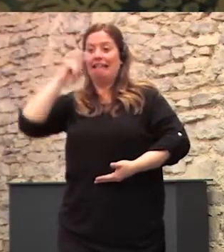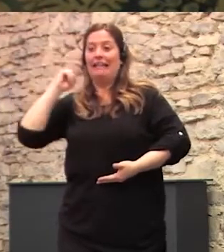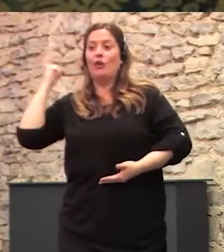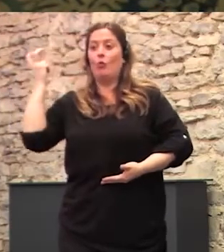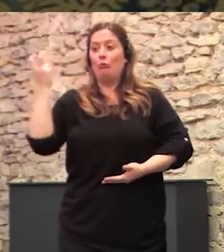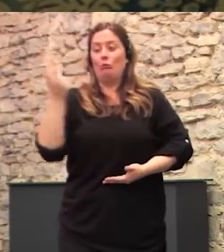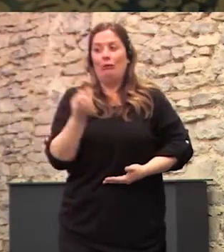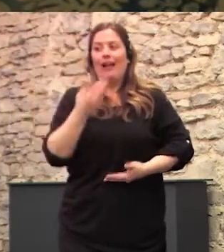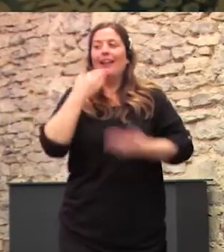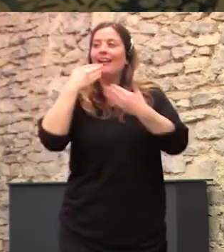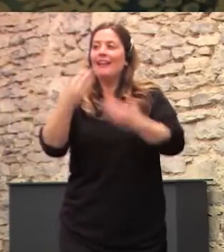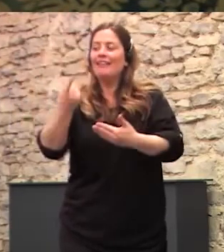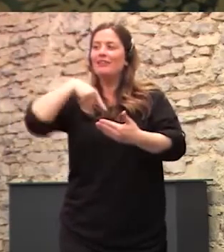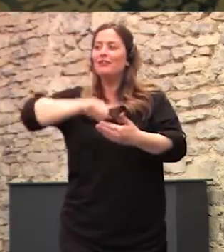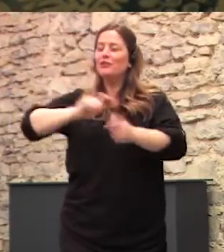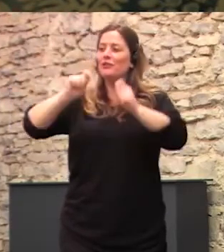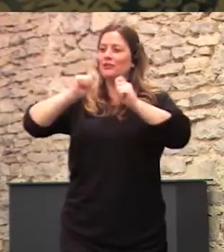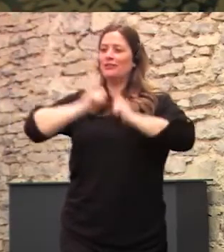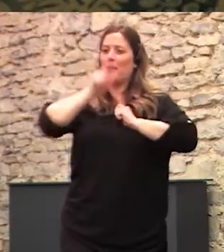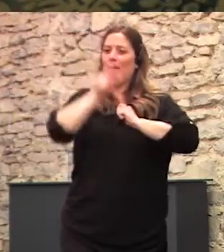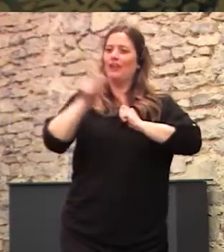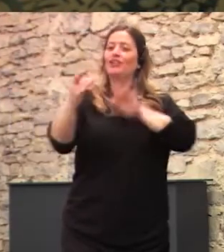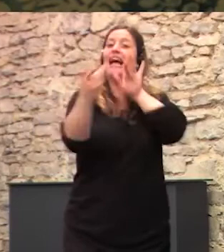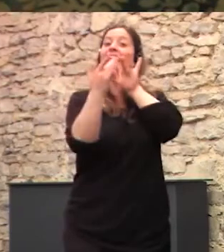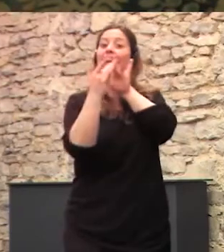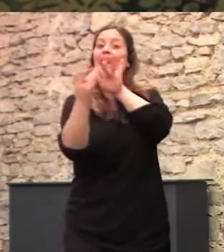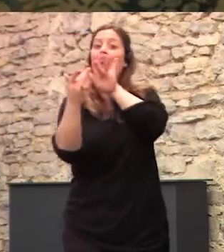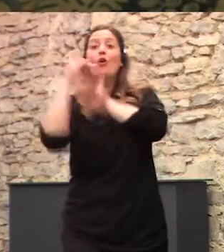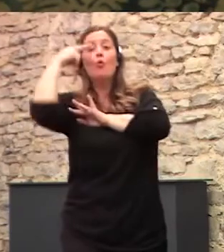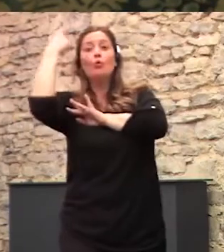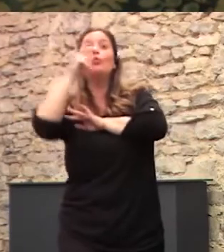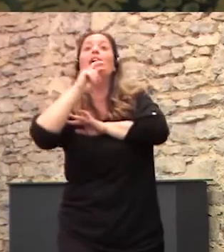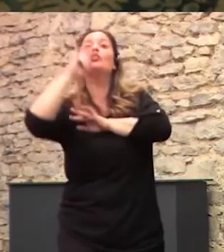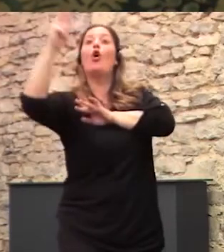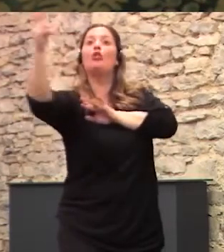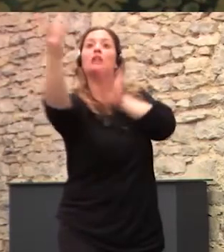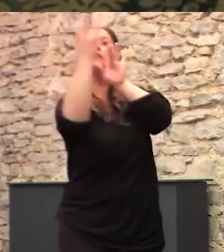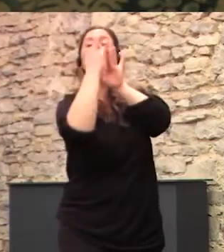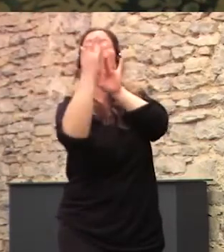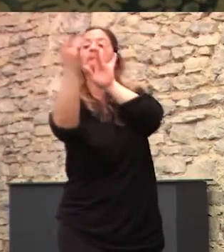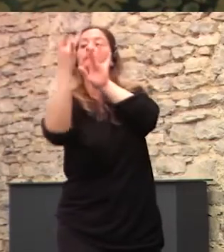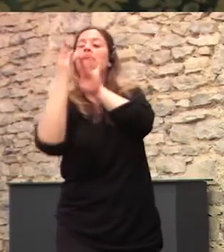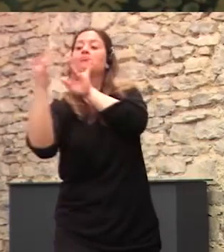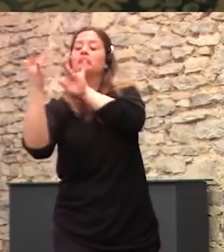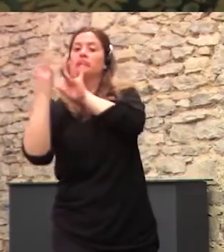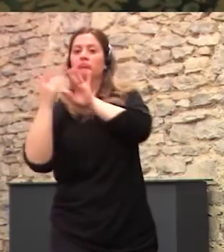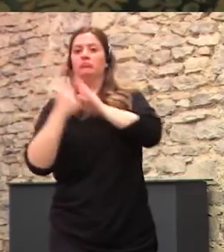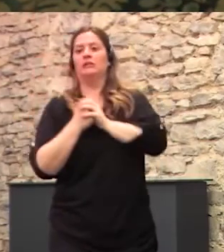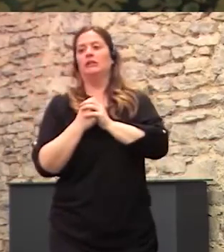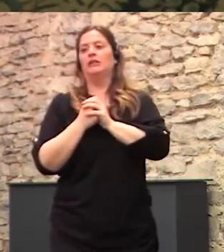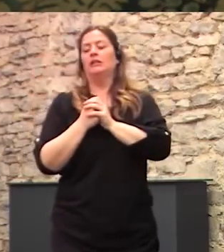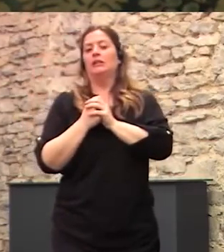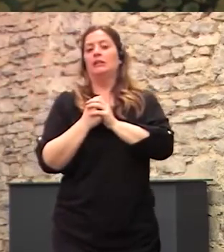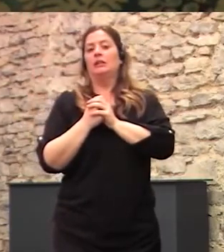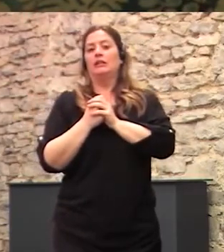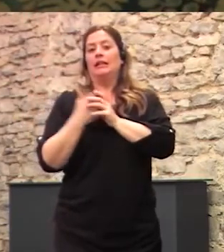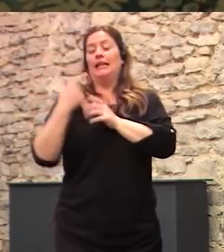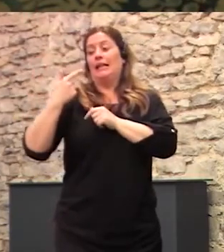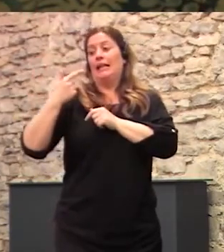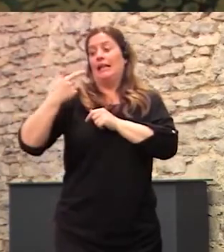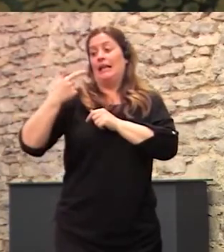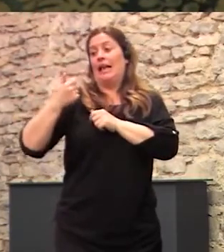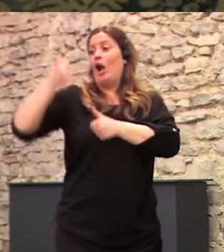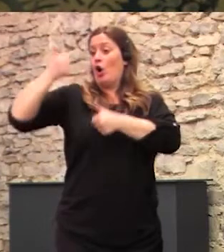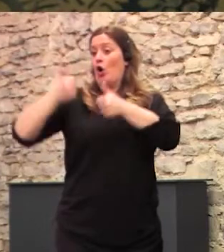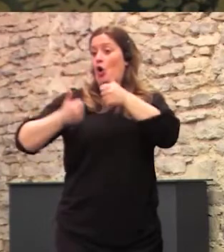permite relacionarnos con personas que provienen de culturas diferentes a la nuestra. Y dentro de esta competencia intercultural